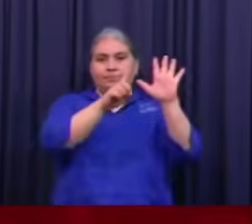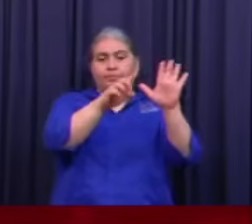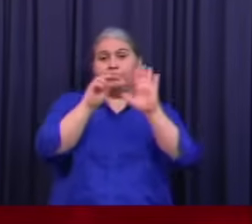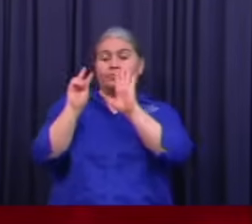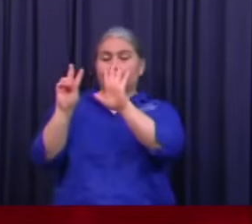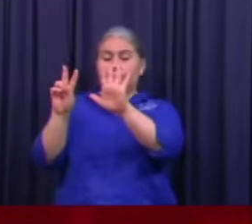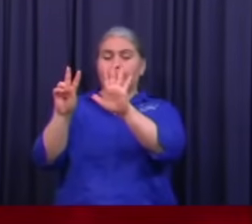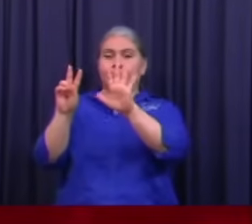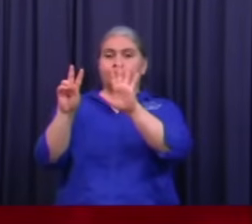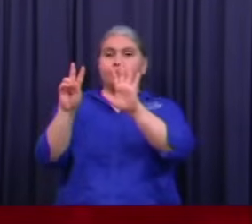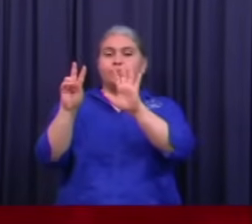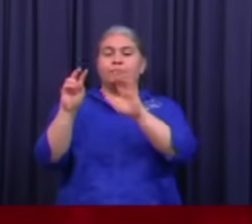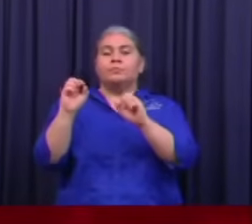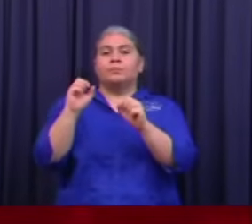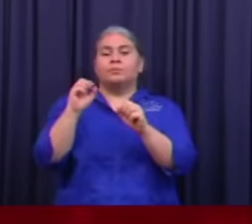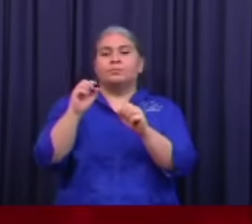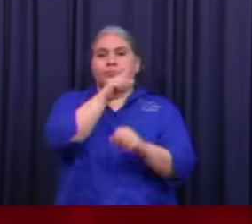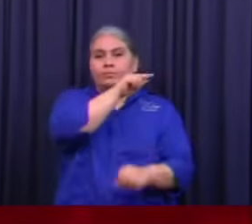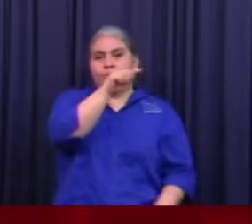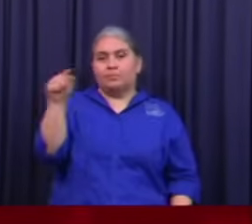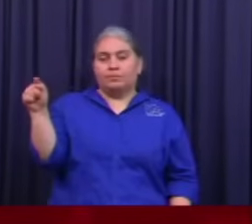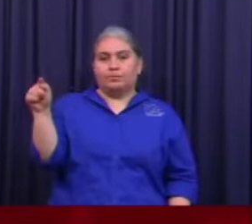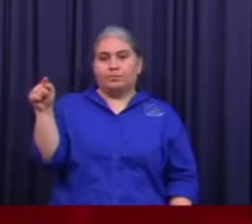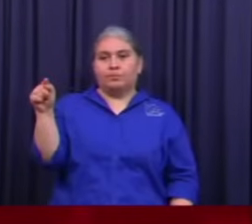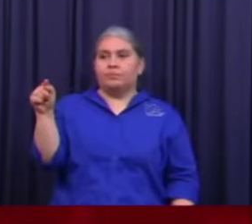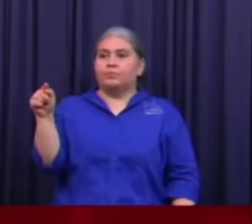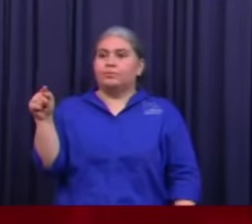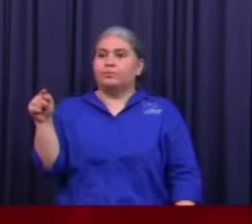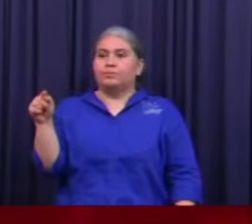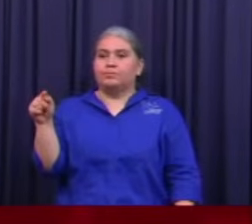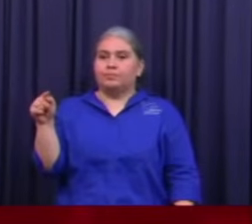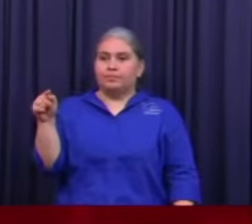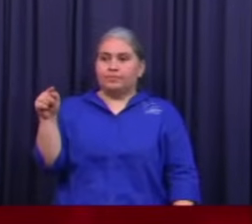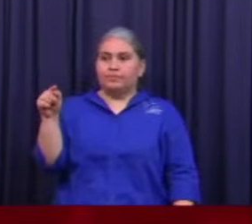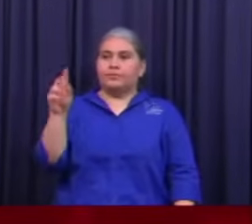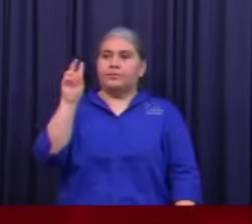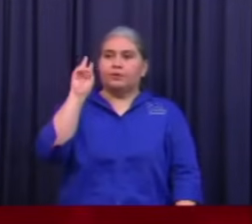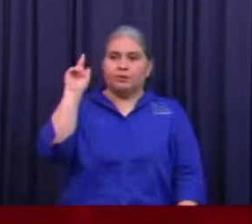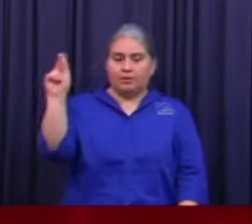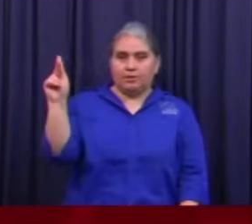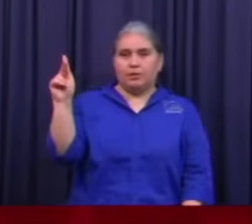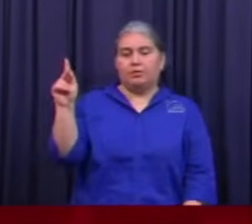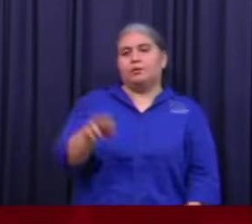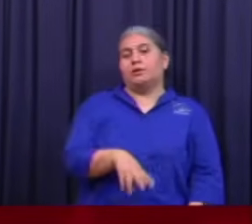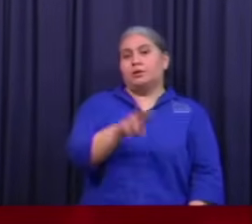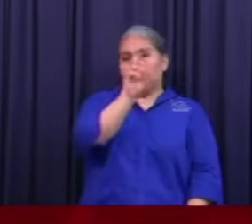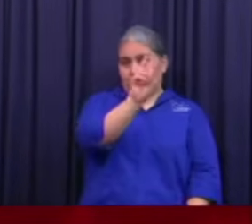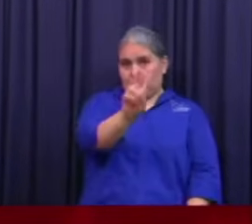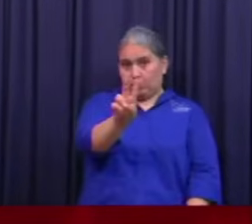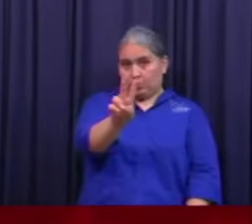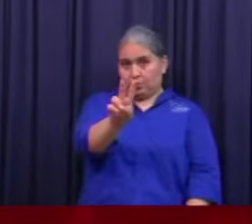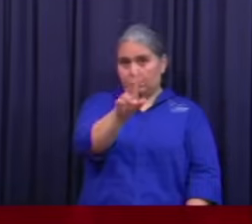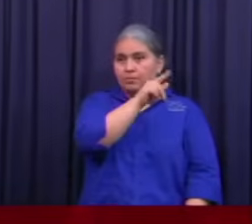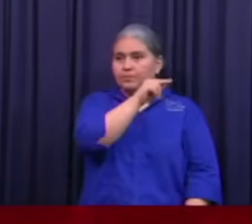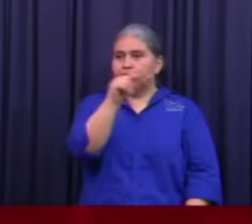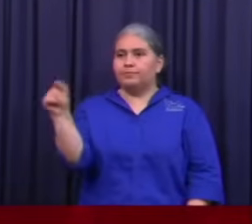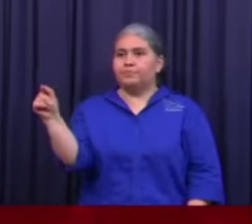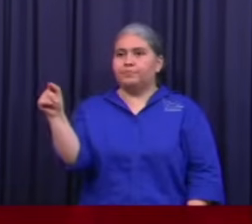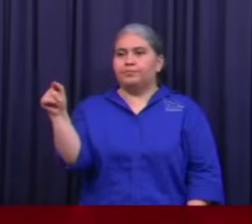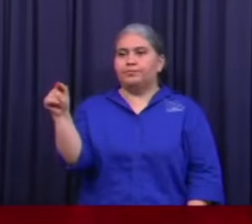69 y volverá a ser edificada Jerusalén con plaza y foso pero en tiempos de